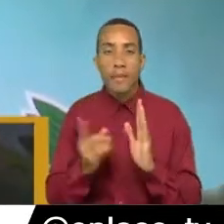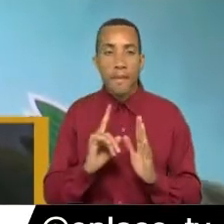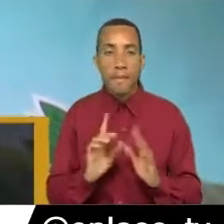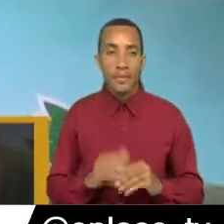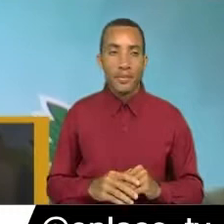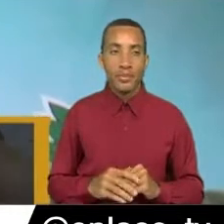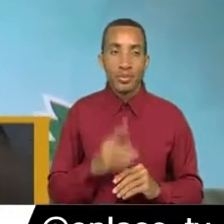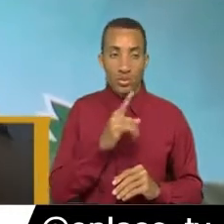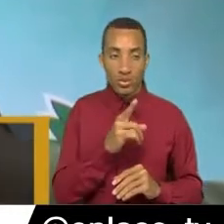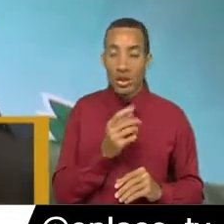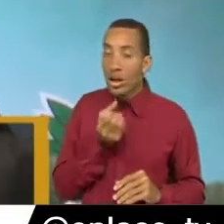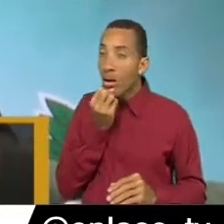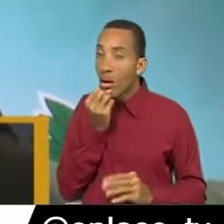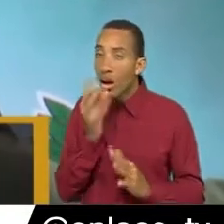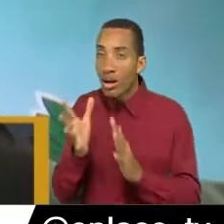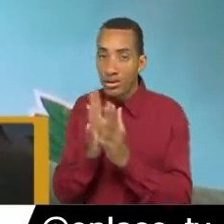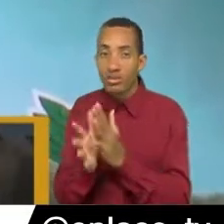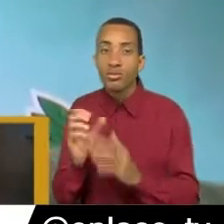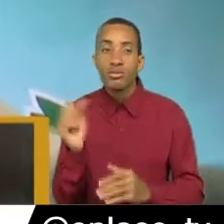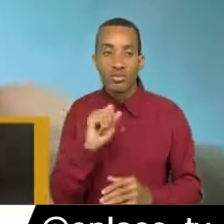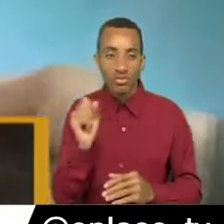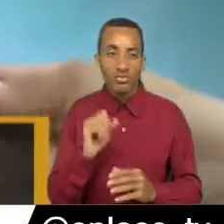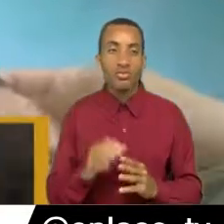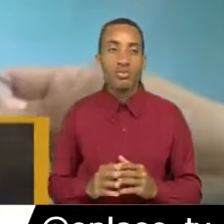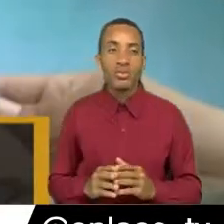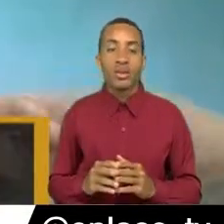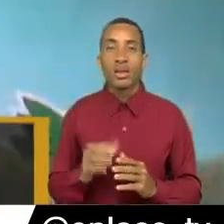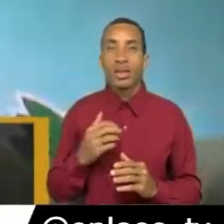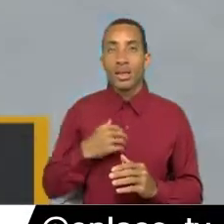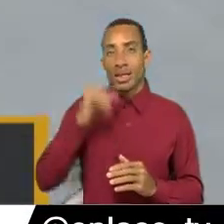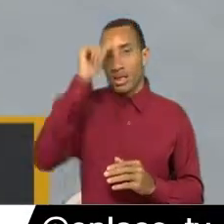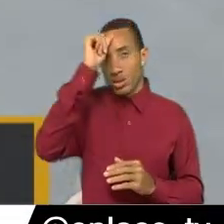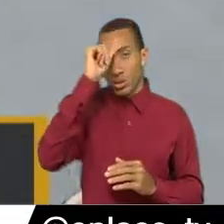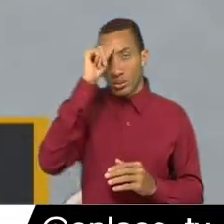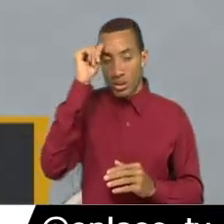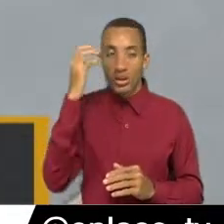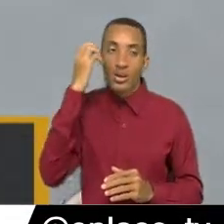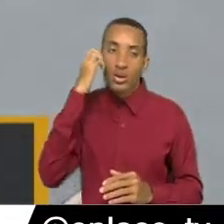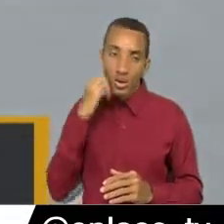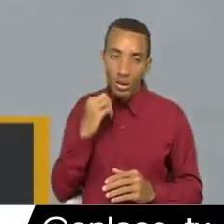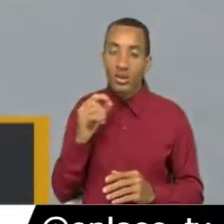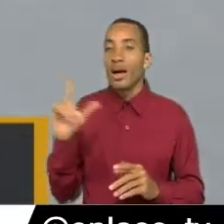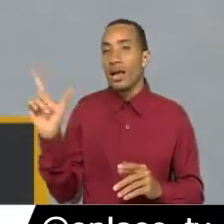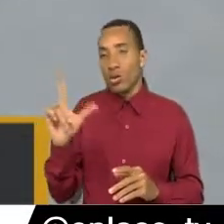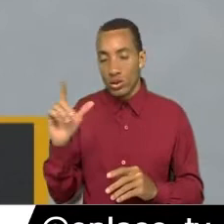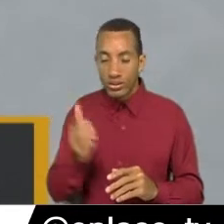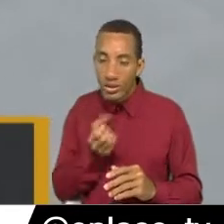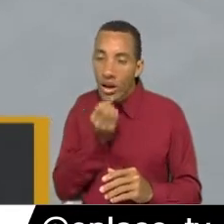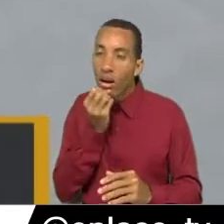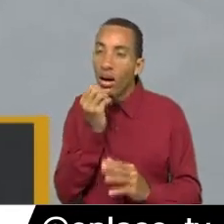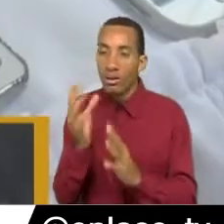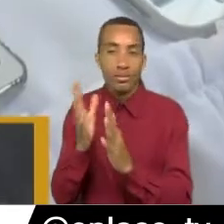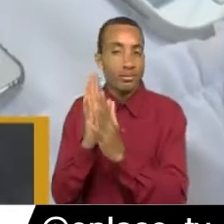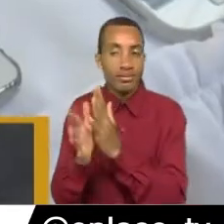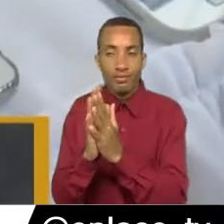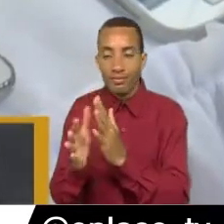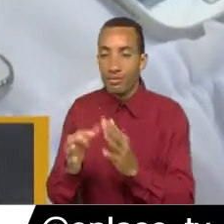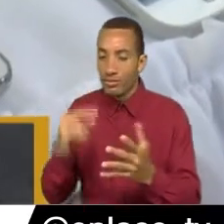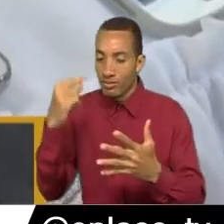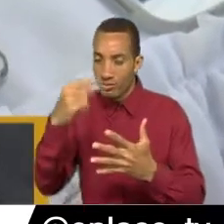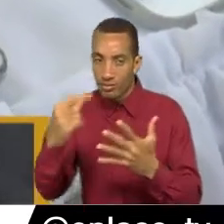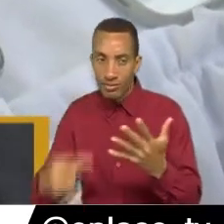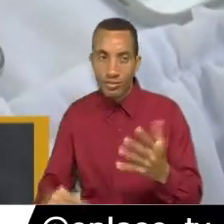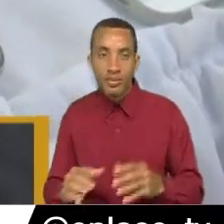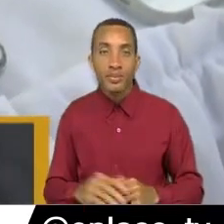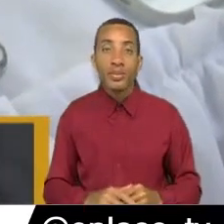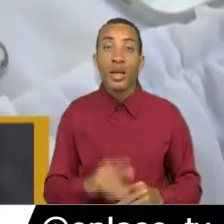la denuncia? El lunes, él se lo robaron el domingo y el lunes mi marido vino y lo reportó. El hurto a celulares mediante la modalidad